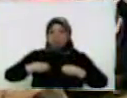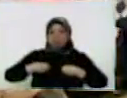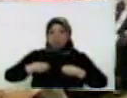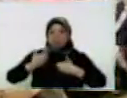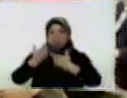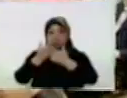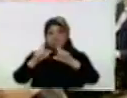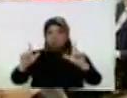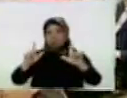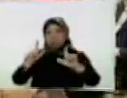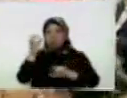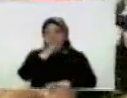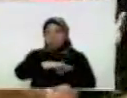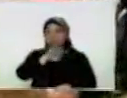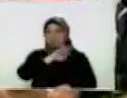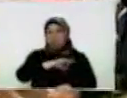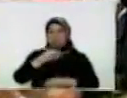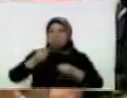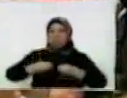Independencia y patria socialista.